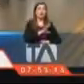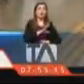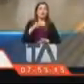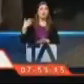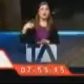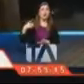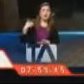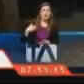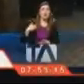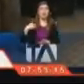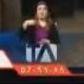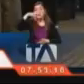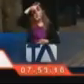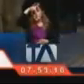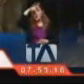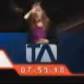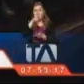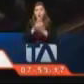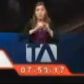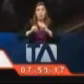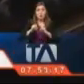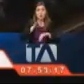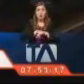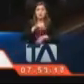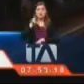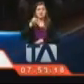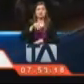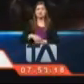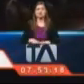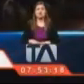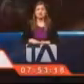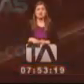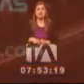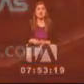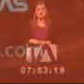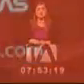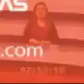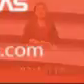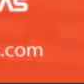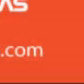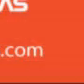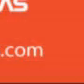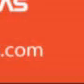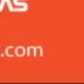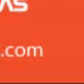estaciones subterráneas tampoco tienen baños. En Quito, Jorge Loaiza, 24 horas.